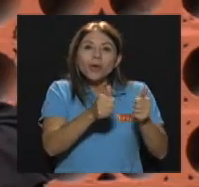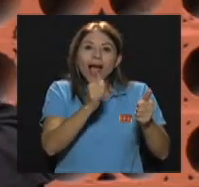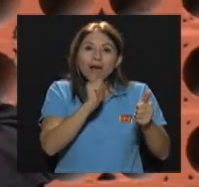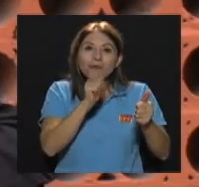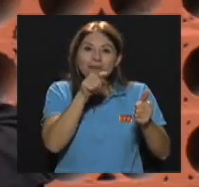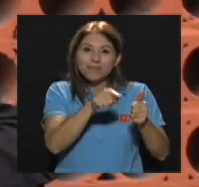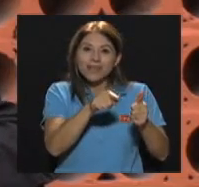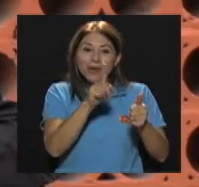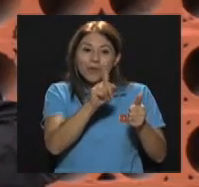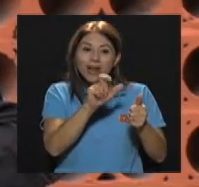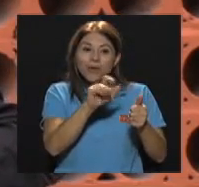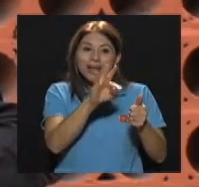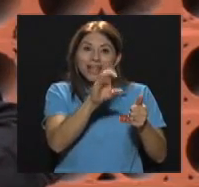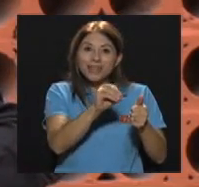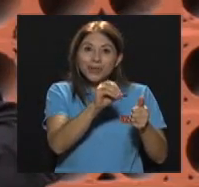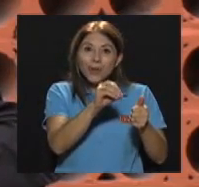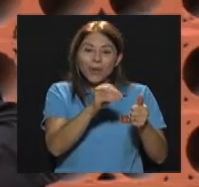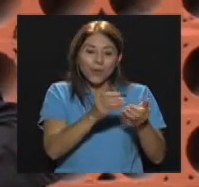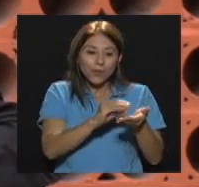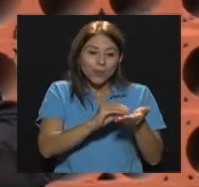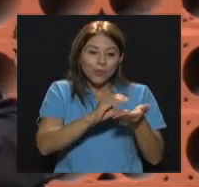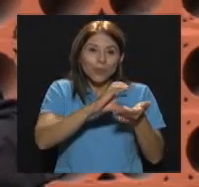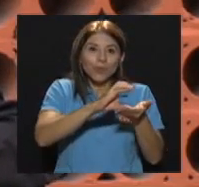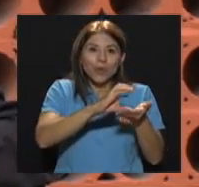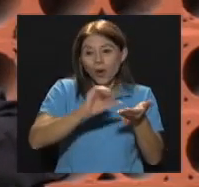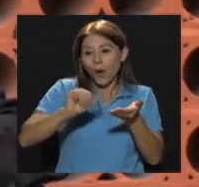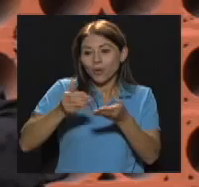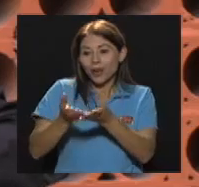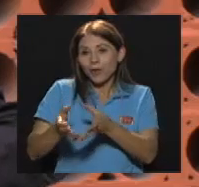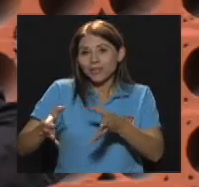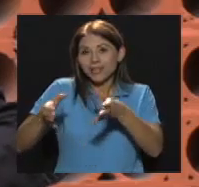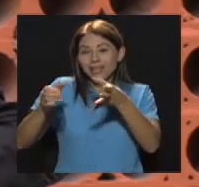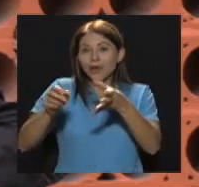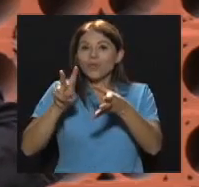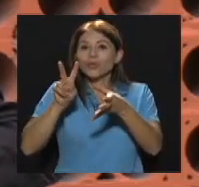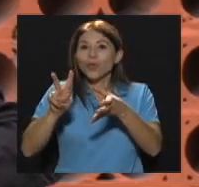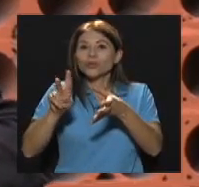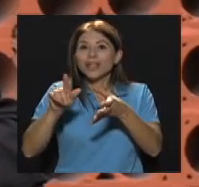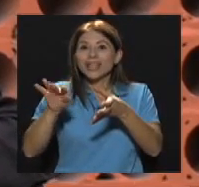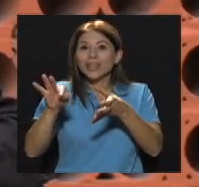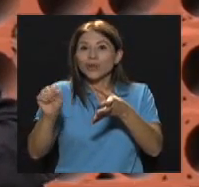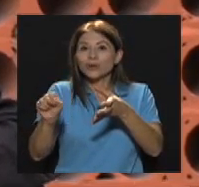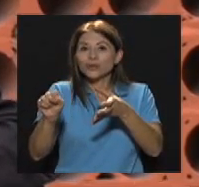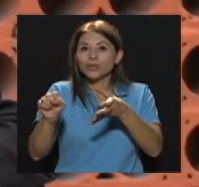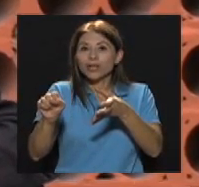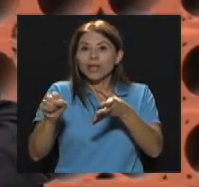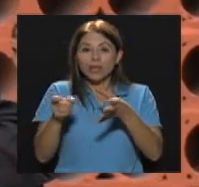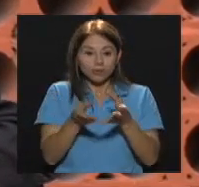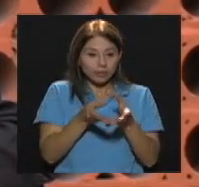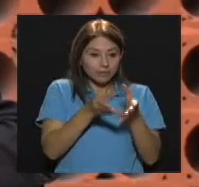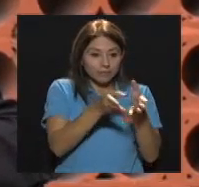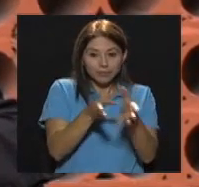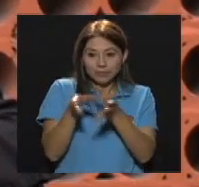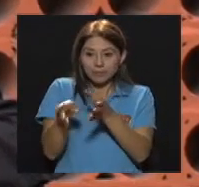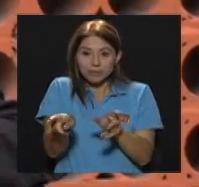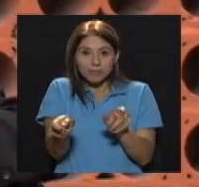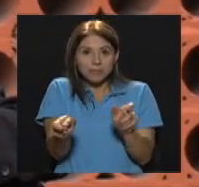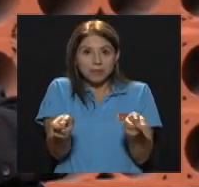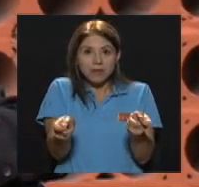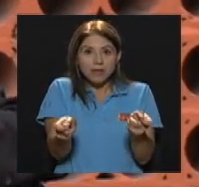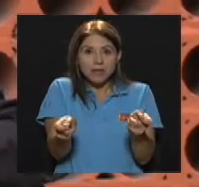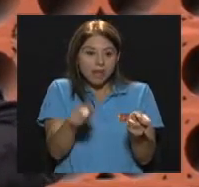más rápidamente? La que tiene 1 litro, o sea, uh-huh. La que tiene, digamos, menos volumen de agua. Entonces, igual ocurre con los espacios. Si usted tiene un